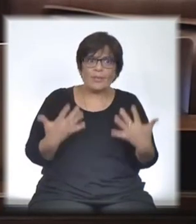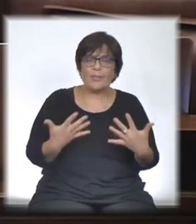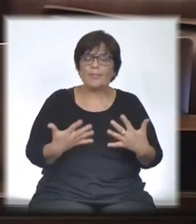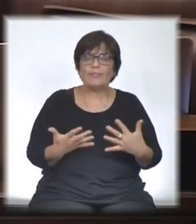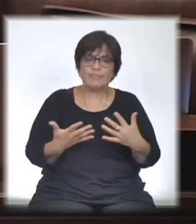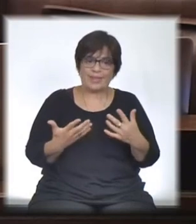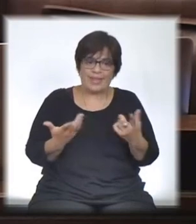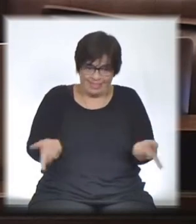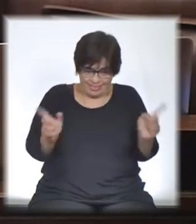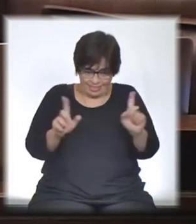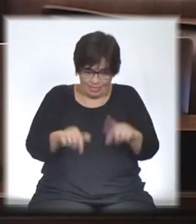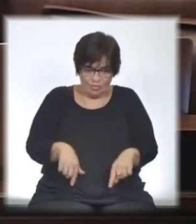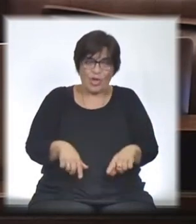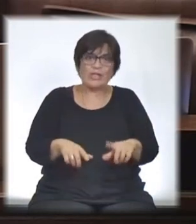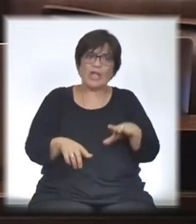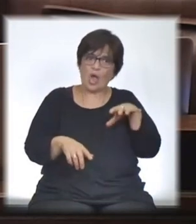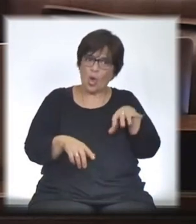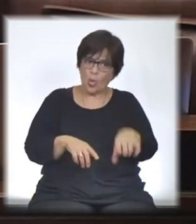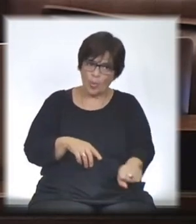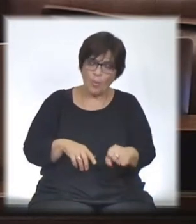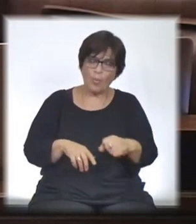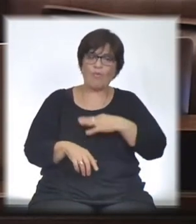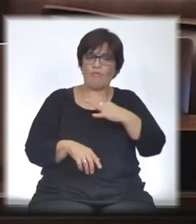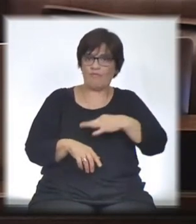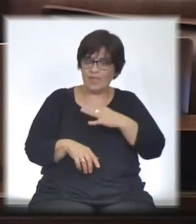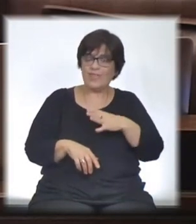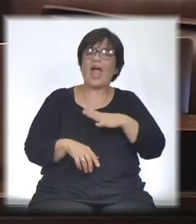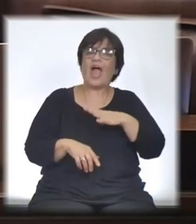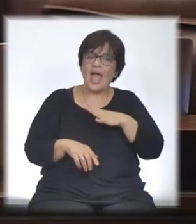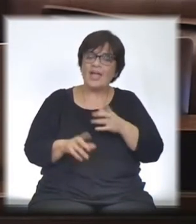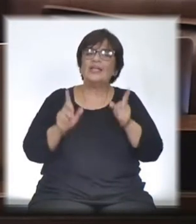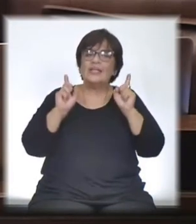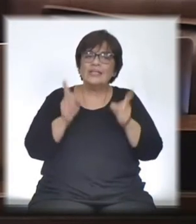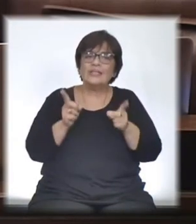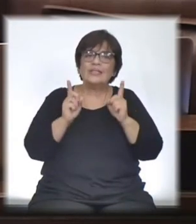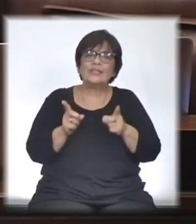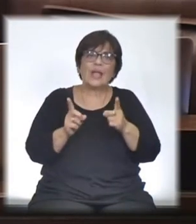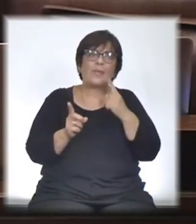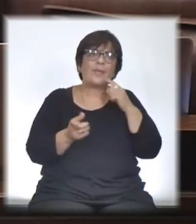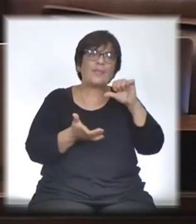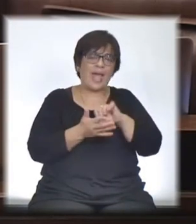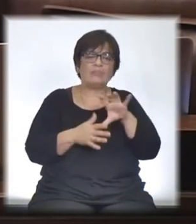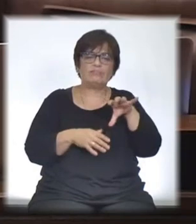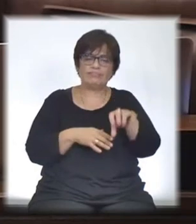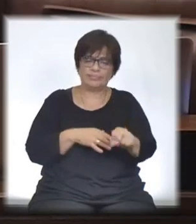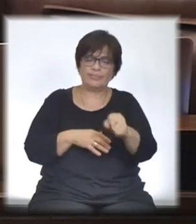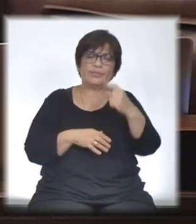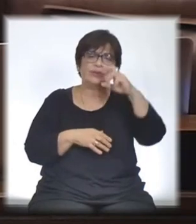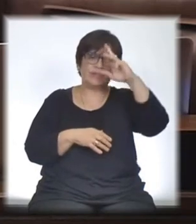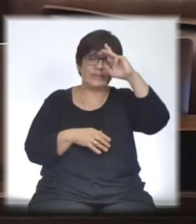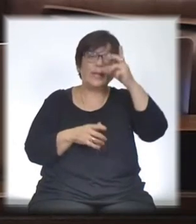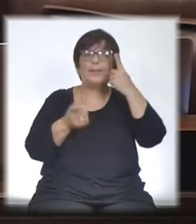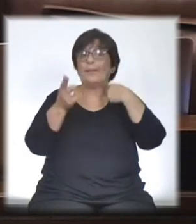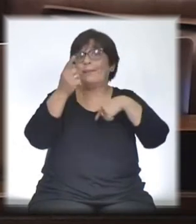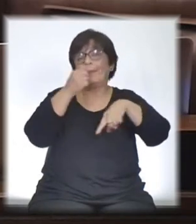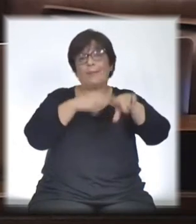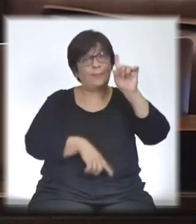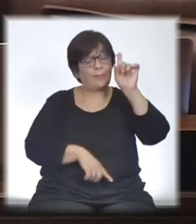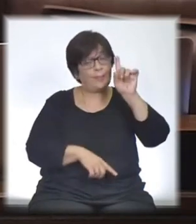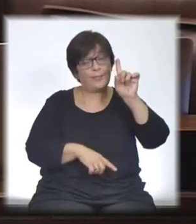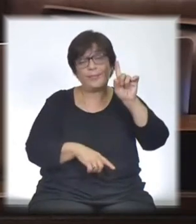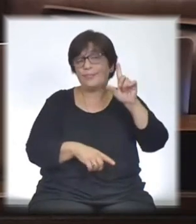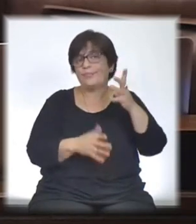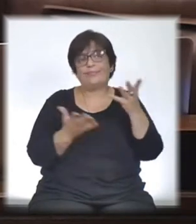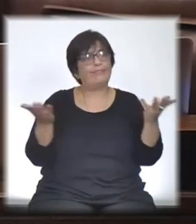de reencuentro, de compromiso con la vida y de compromiso con nuestras luchas. Sin embargo,